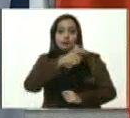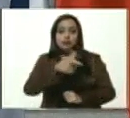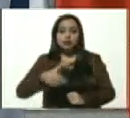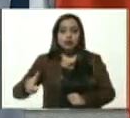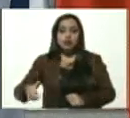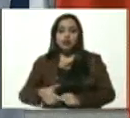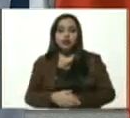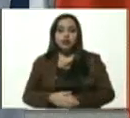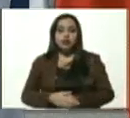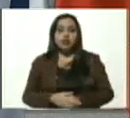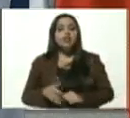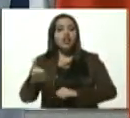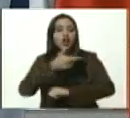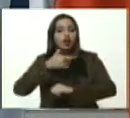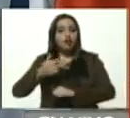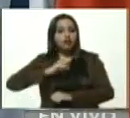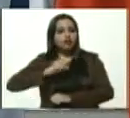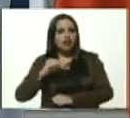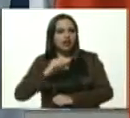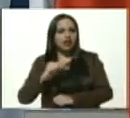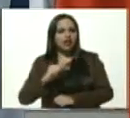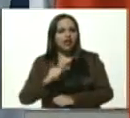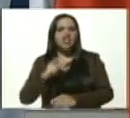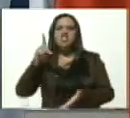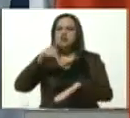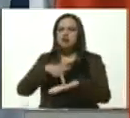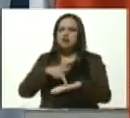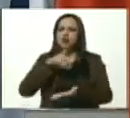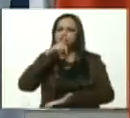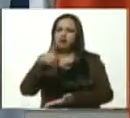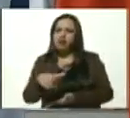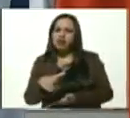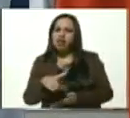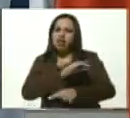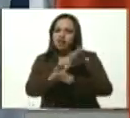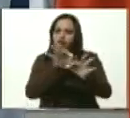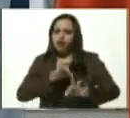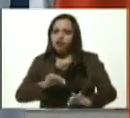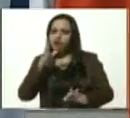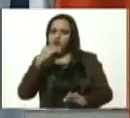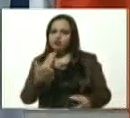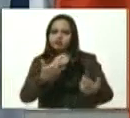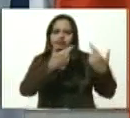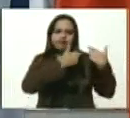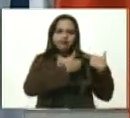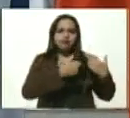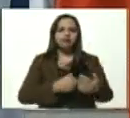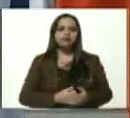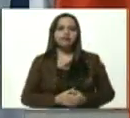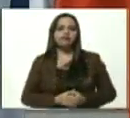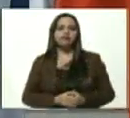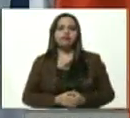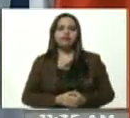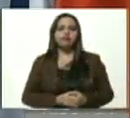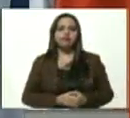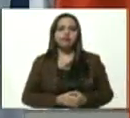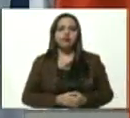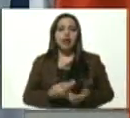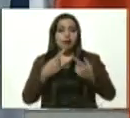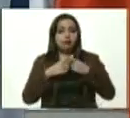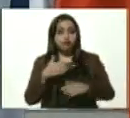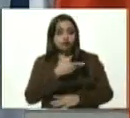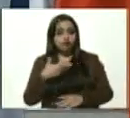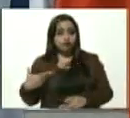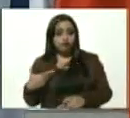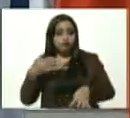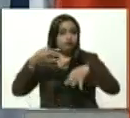Estado que actuaron de manera individual e irresponsable en ese momento. Pero quiero destacar que todo esto buscó